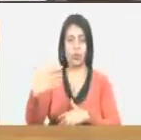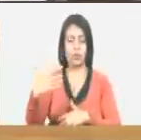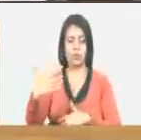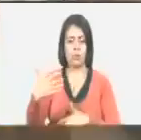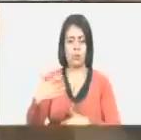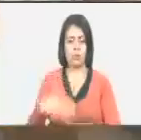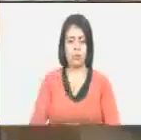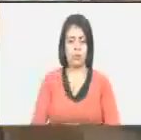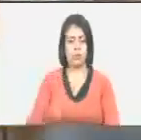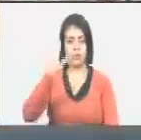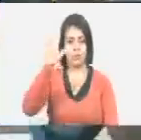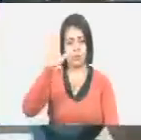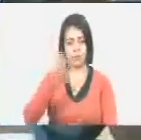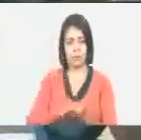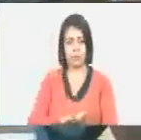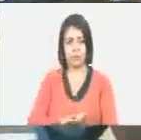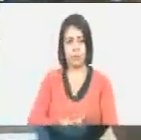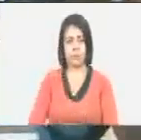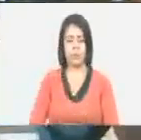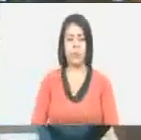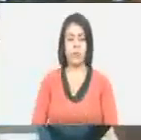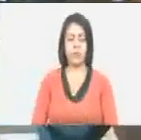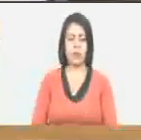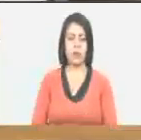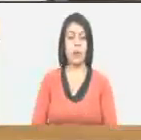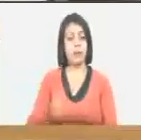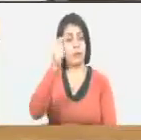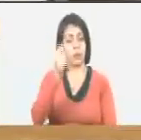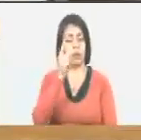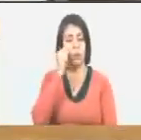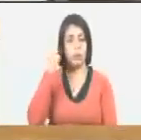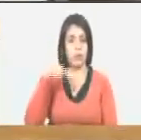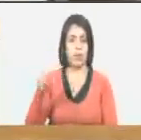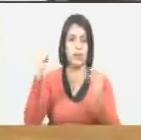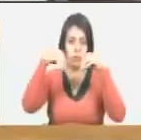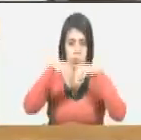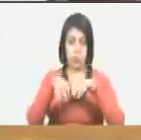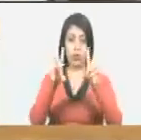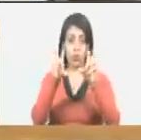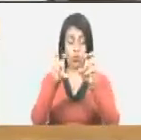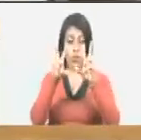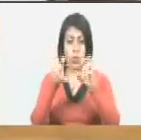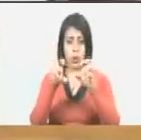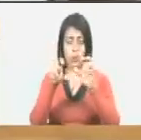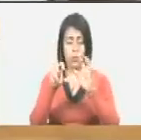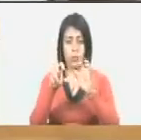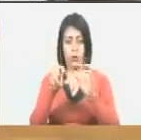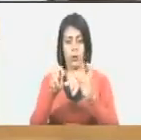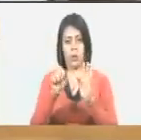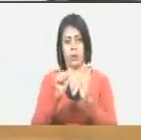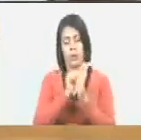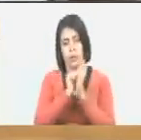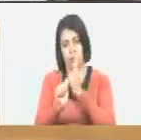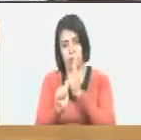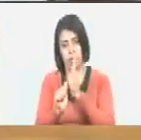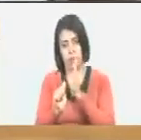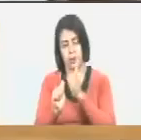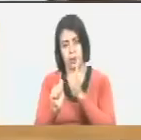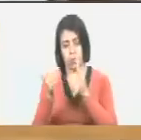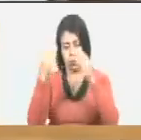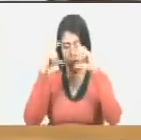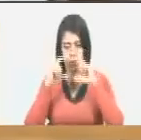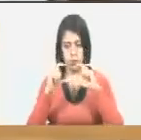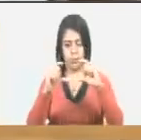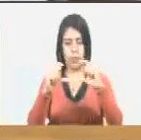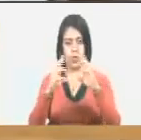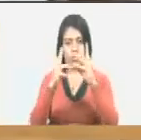de costumbre, queda aprobado el epígrafe. Las diputadas y diputados que estén de acuerdo con la incorporación de un nuevo